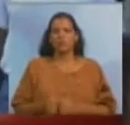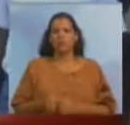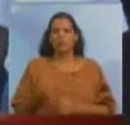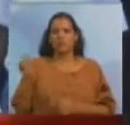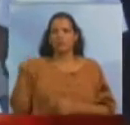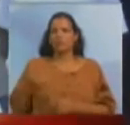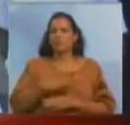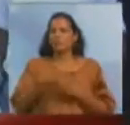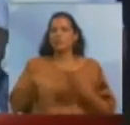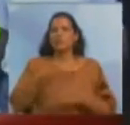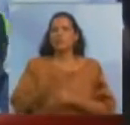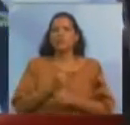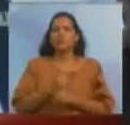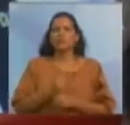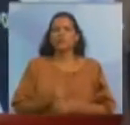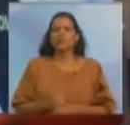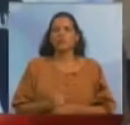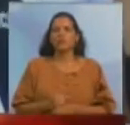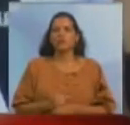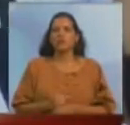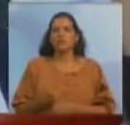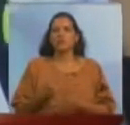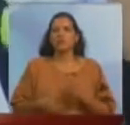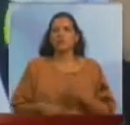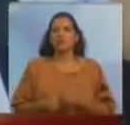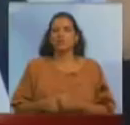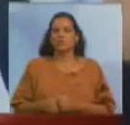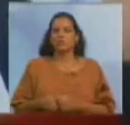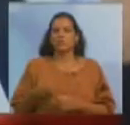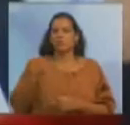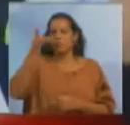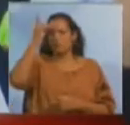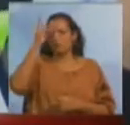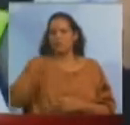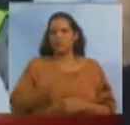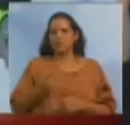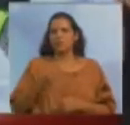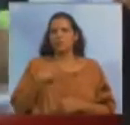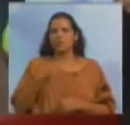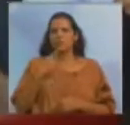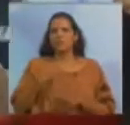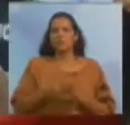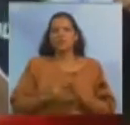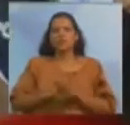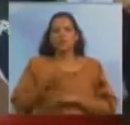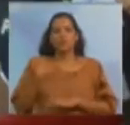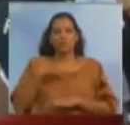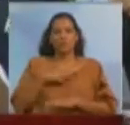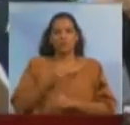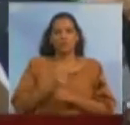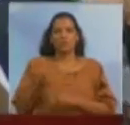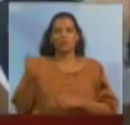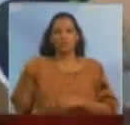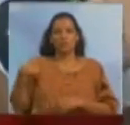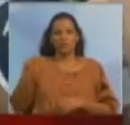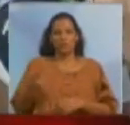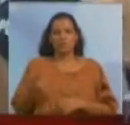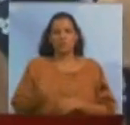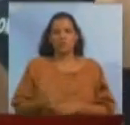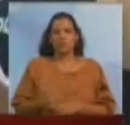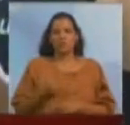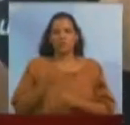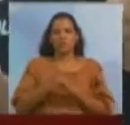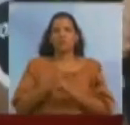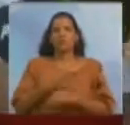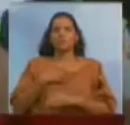aquí están todo el personal, trabajadores, administrativos, que nos hemos decidido nuevamente después que habíamos retomado la normalidad. La empresa